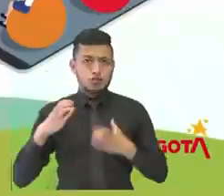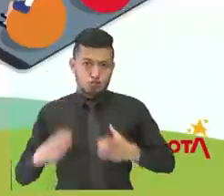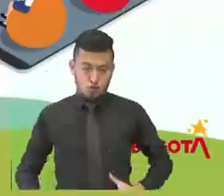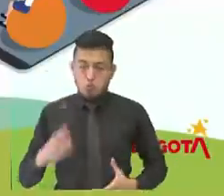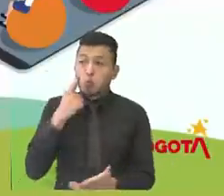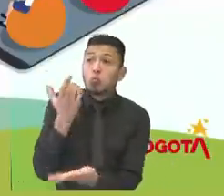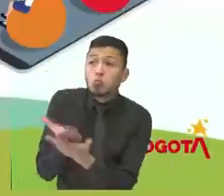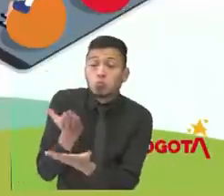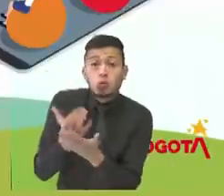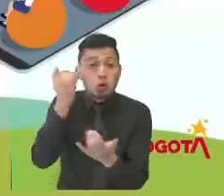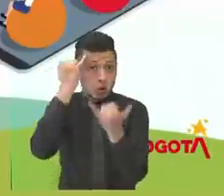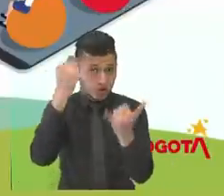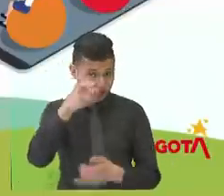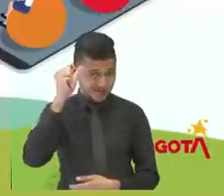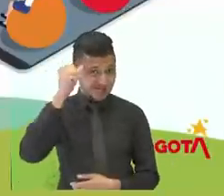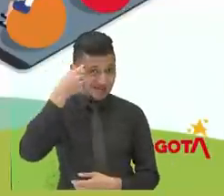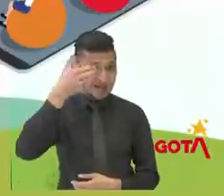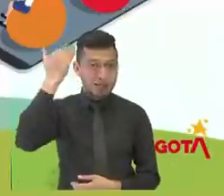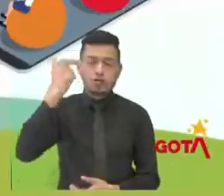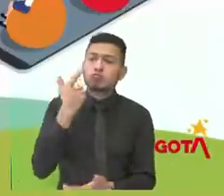propusieron